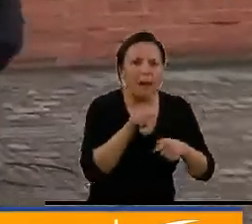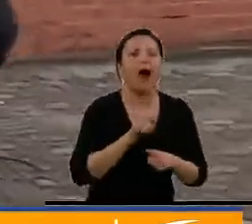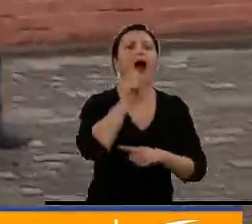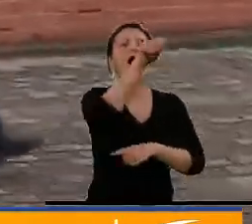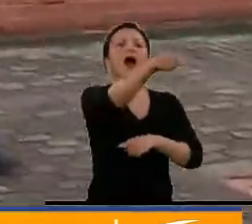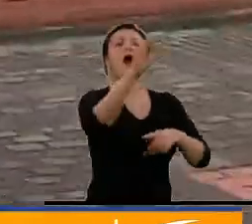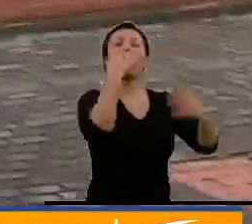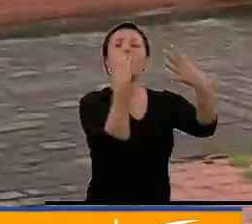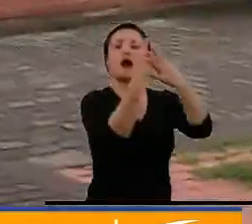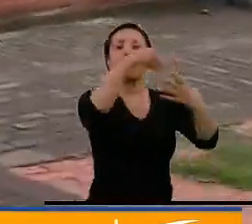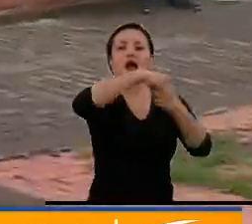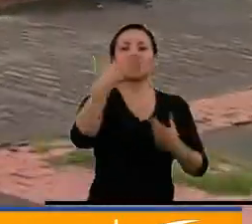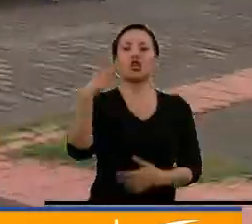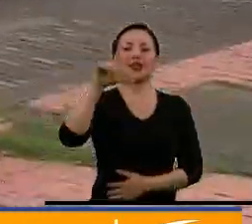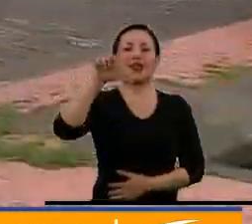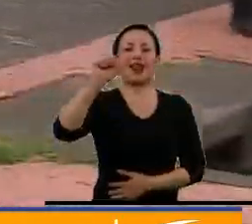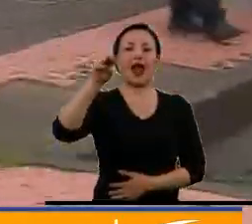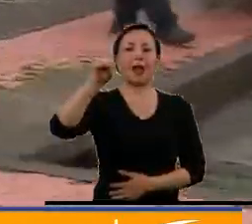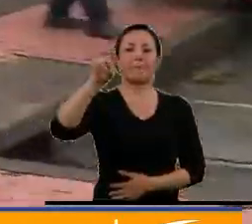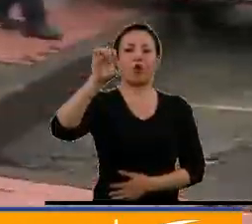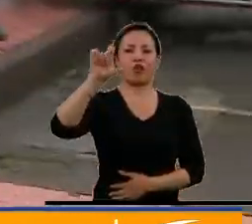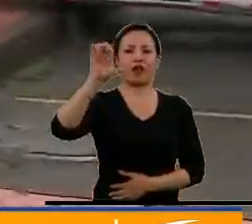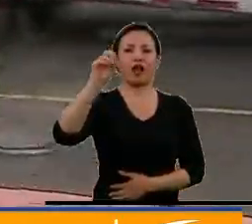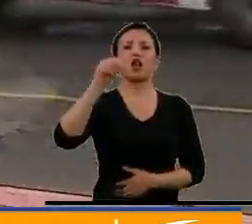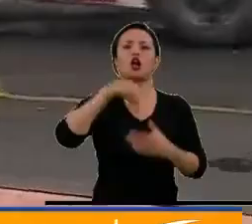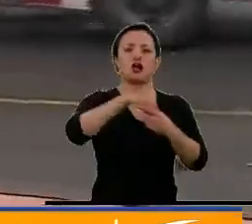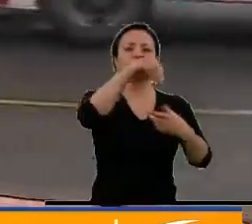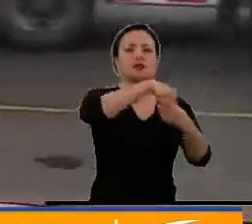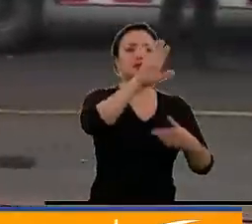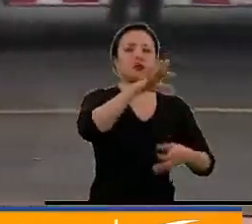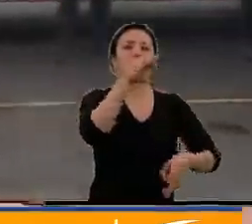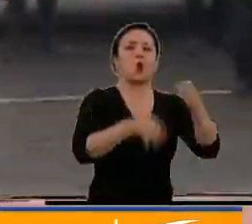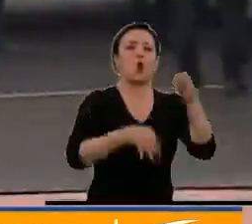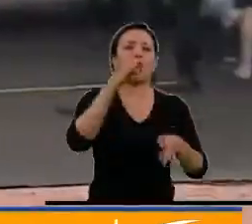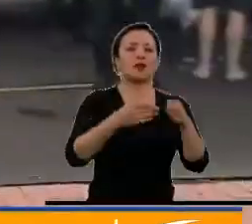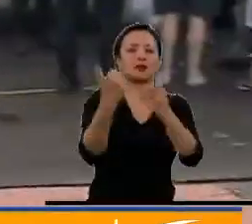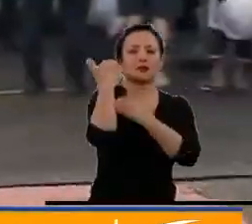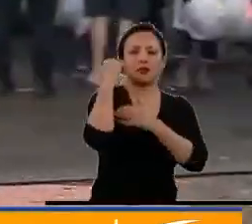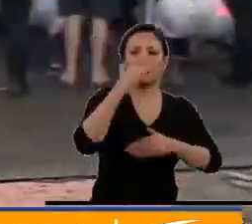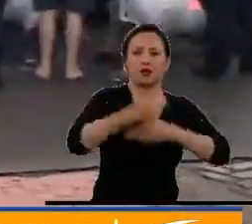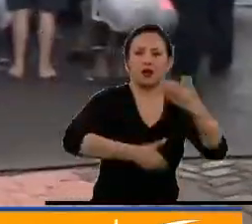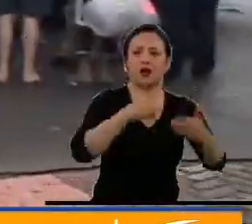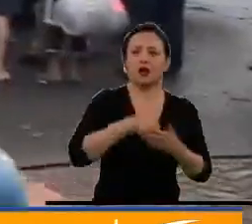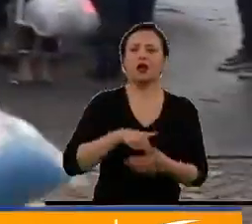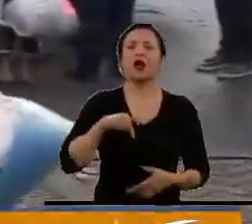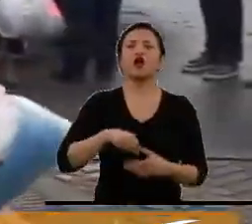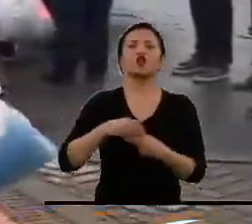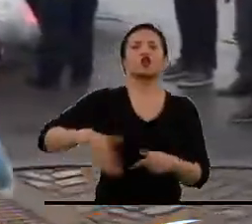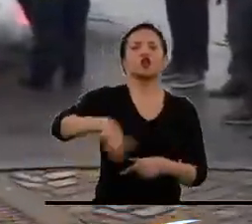permanecerán allá y ya quedarán a disposición de los jueces competentes. Desde el occidente de Bogotá, Julián Ríos, Noticias Caracol.